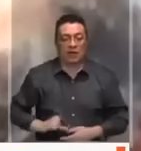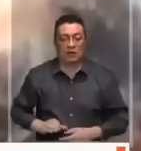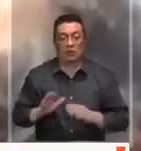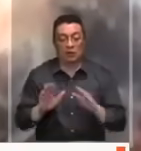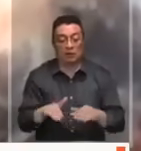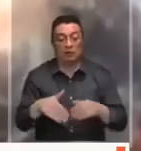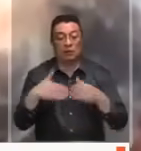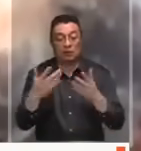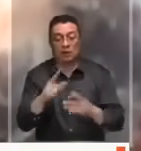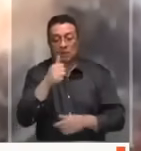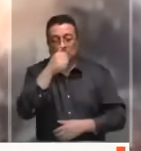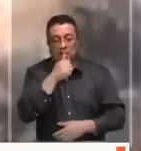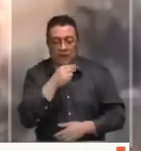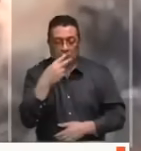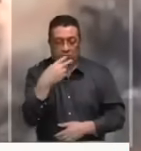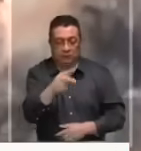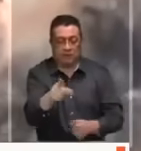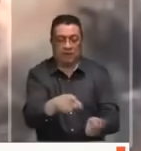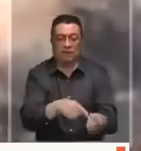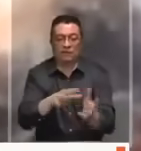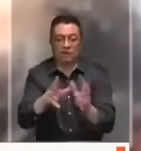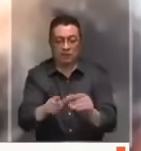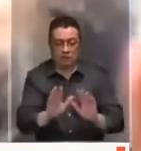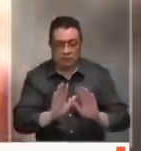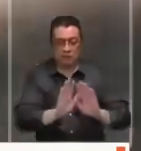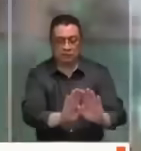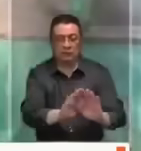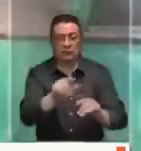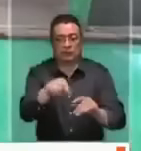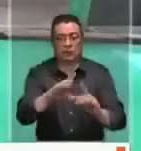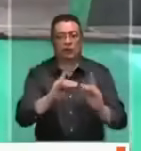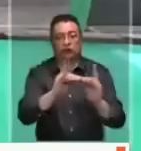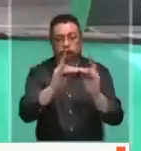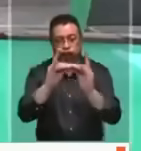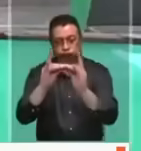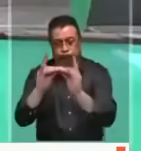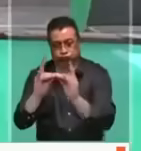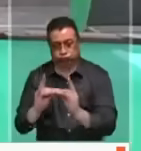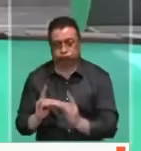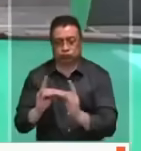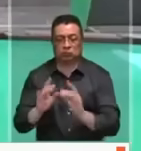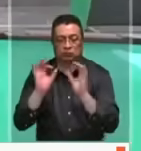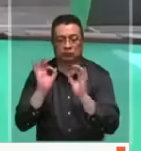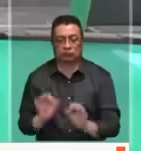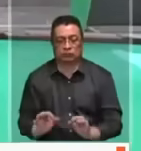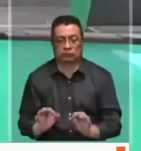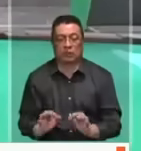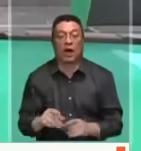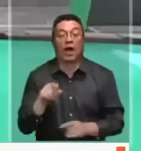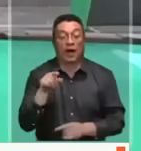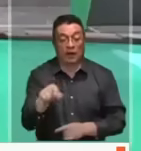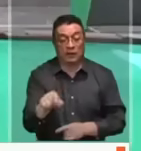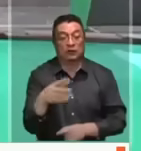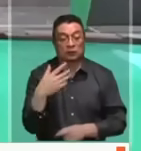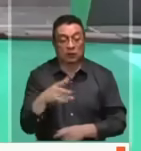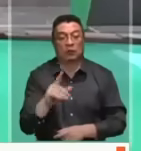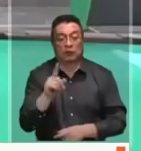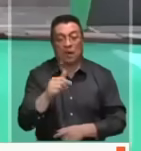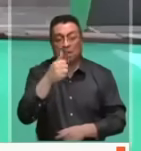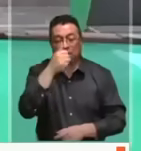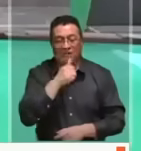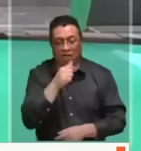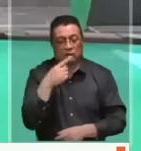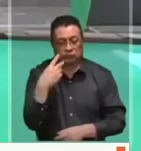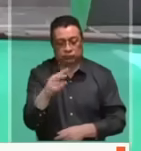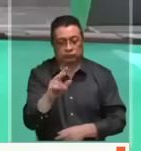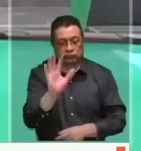el espacio íntimo para la familia en lo que va a ser la inhumación. El protocolo establece que, pese a ello, a ser de carácter privado, de todas